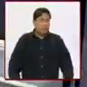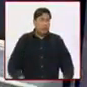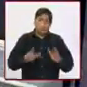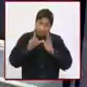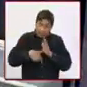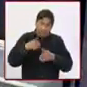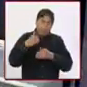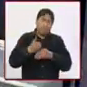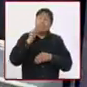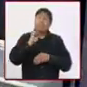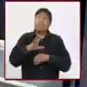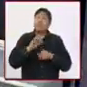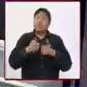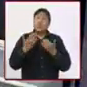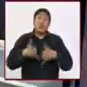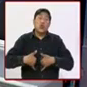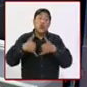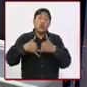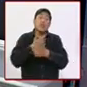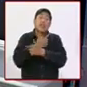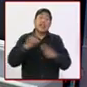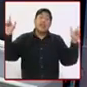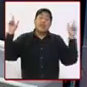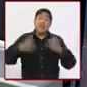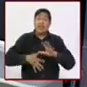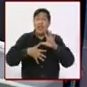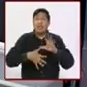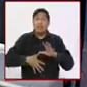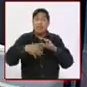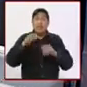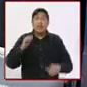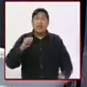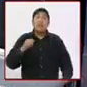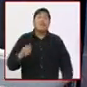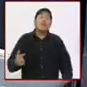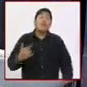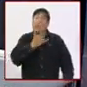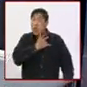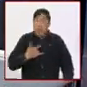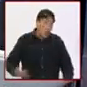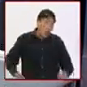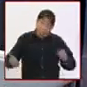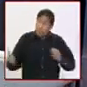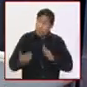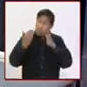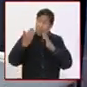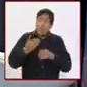Más adelante estamos hablando de Copa Libertadores de América, porque Always Ready ya tiene a su rival, será el Magallanes de Chile.